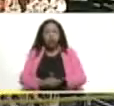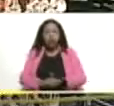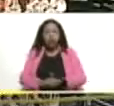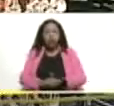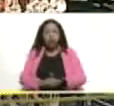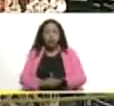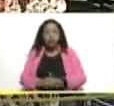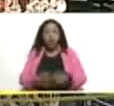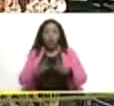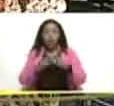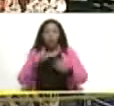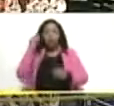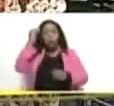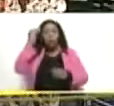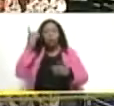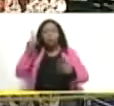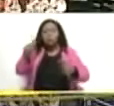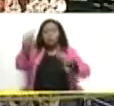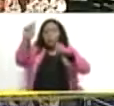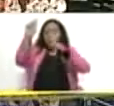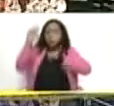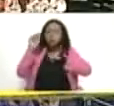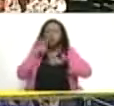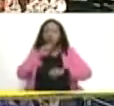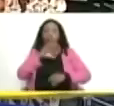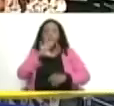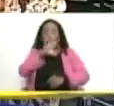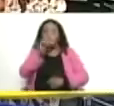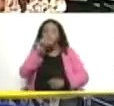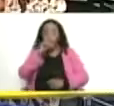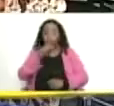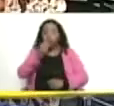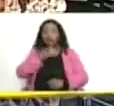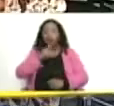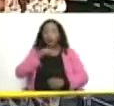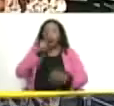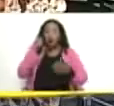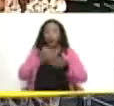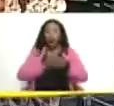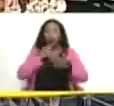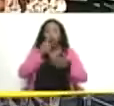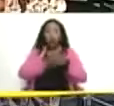el pensamiento y el legado histórico de 500 años de resistencia y de lucha.